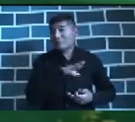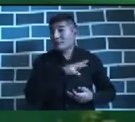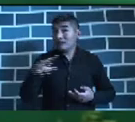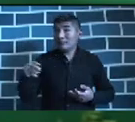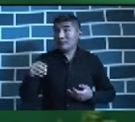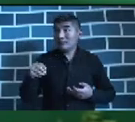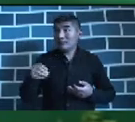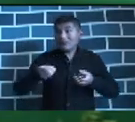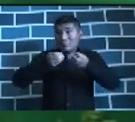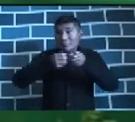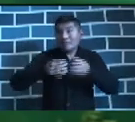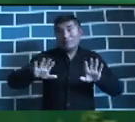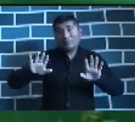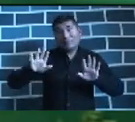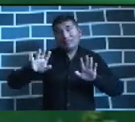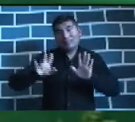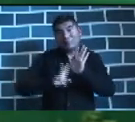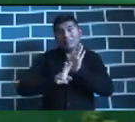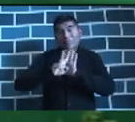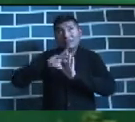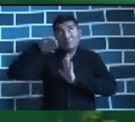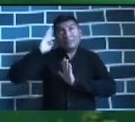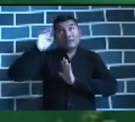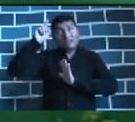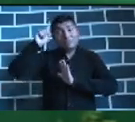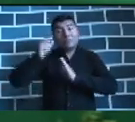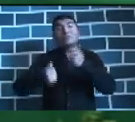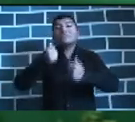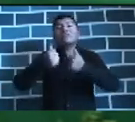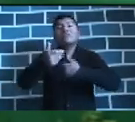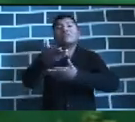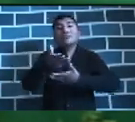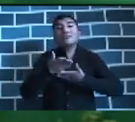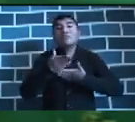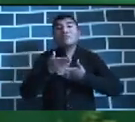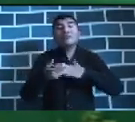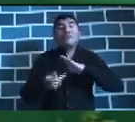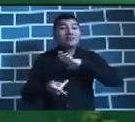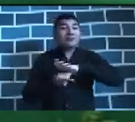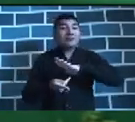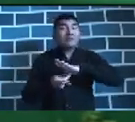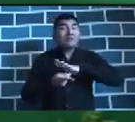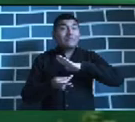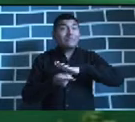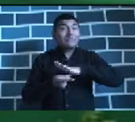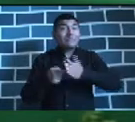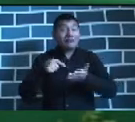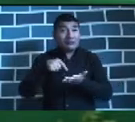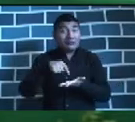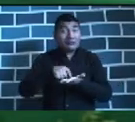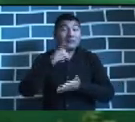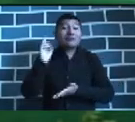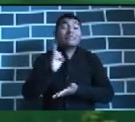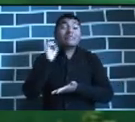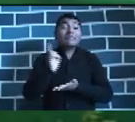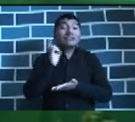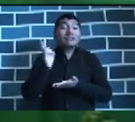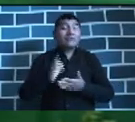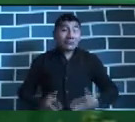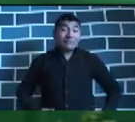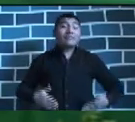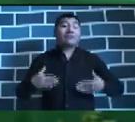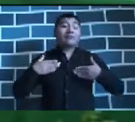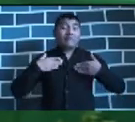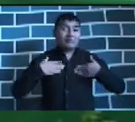extraviamos de la voluntad de dios cuál es la invitación que nos asestan pablo este domingo a vivir